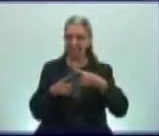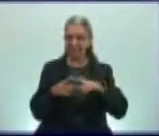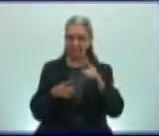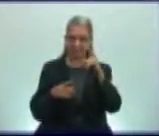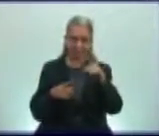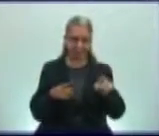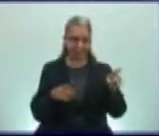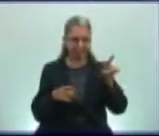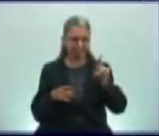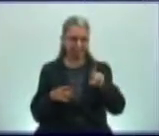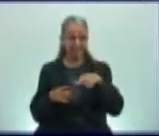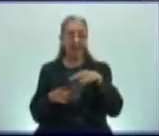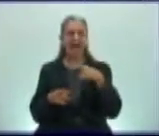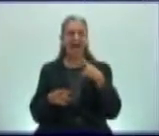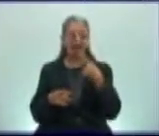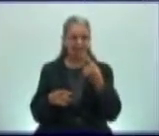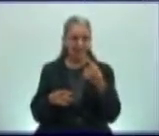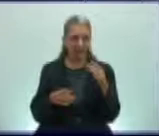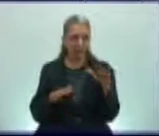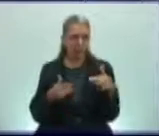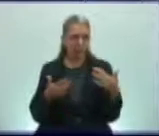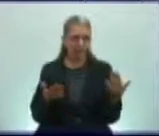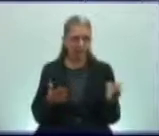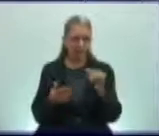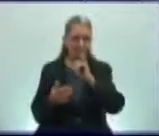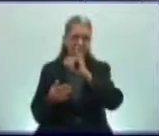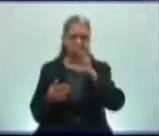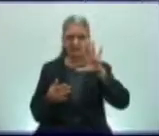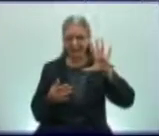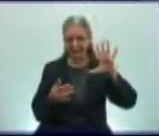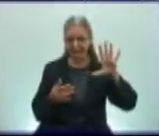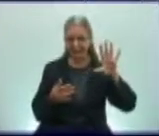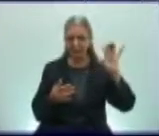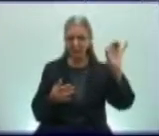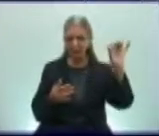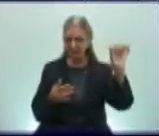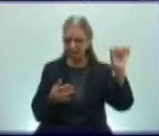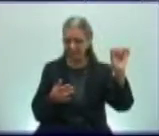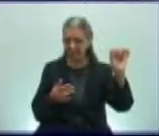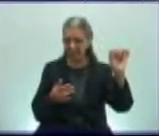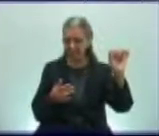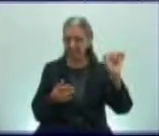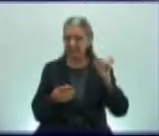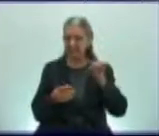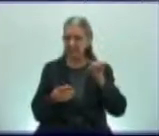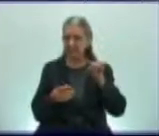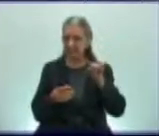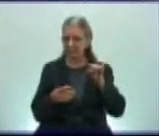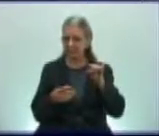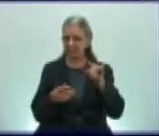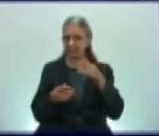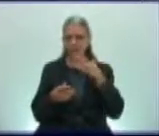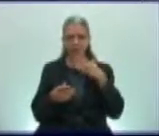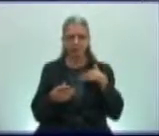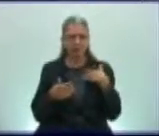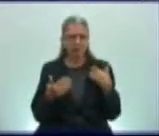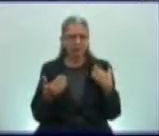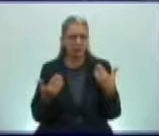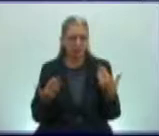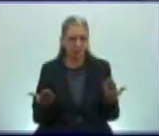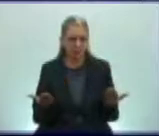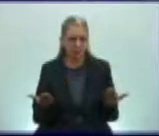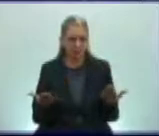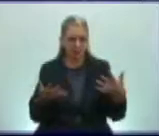es 65 grados, establecen alguna relación entre 130 y